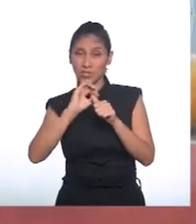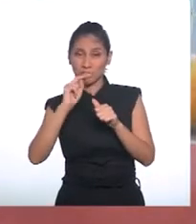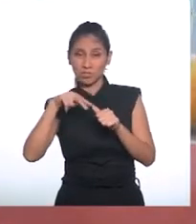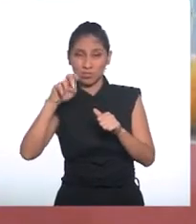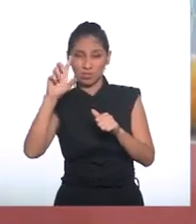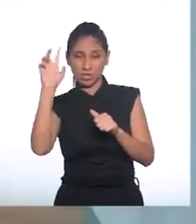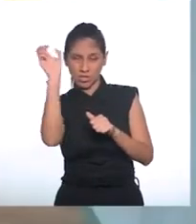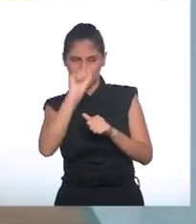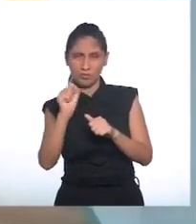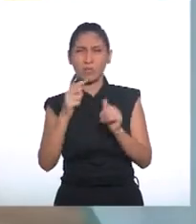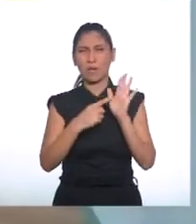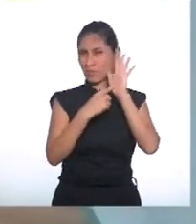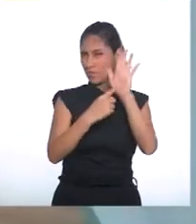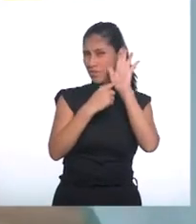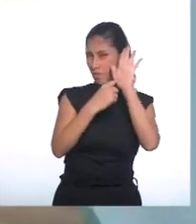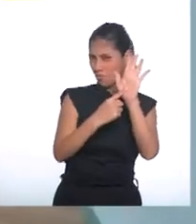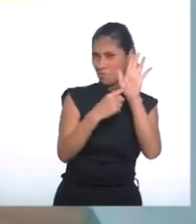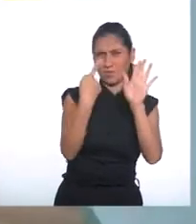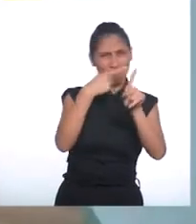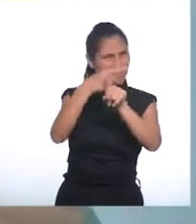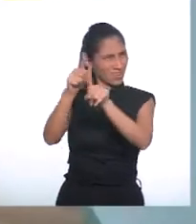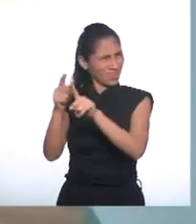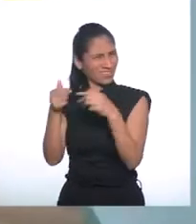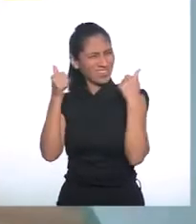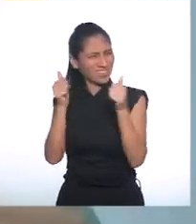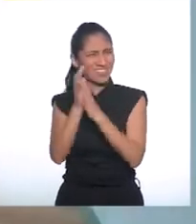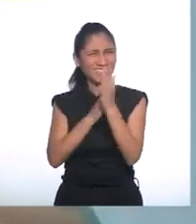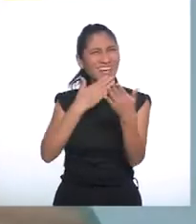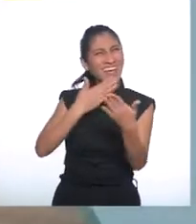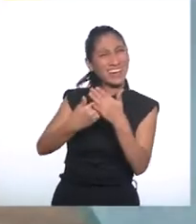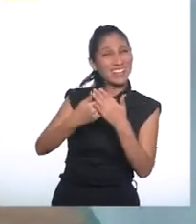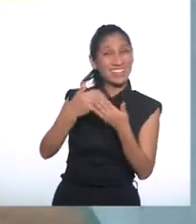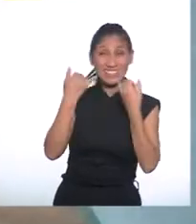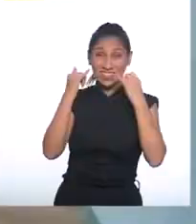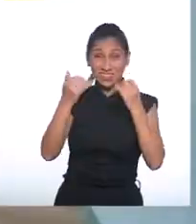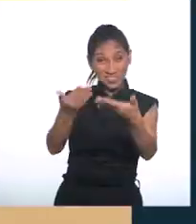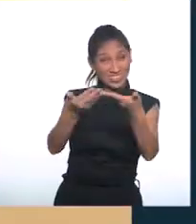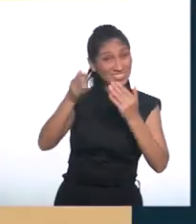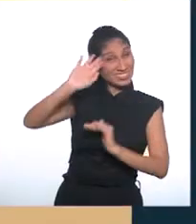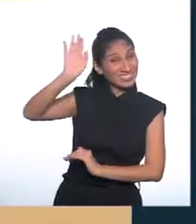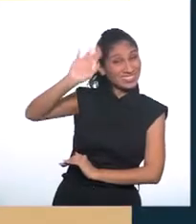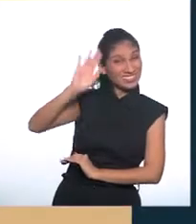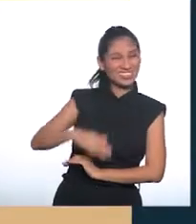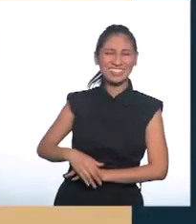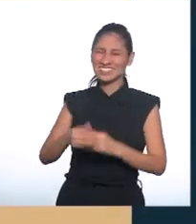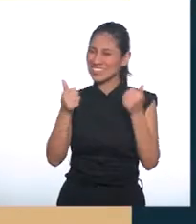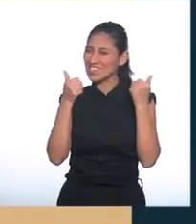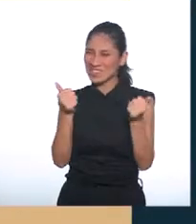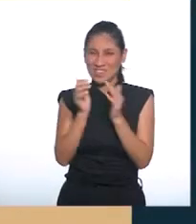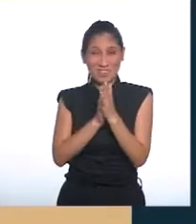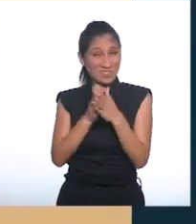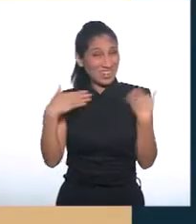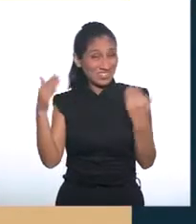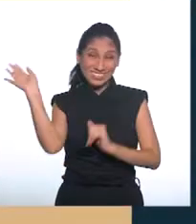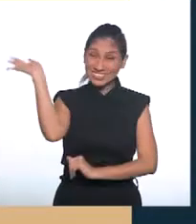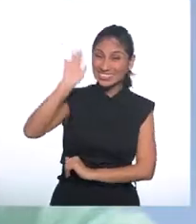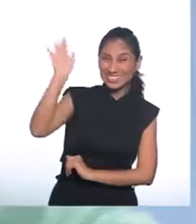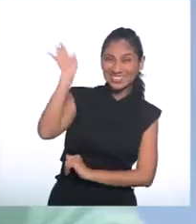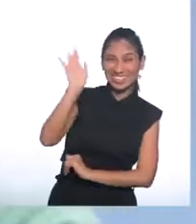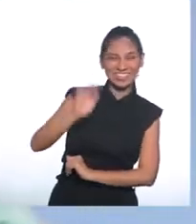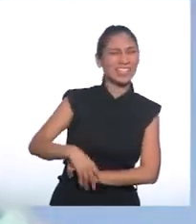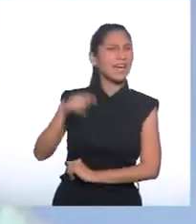de diversas maneras. Haré mi mejor intento. Gracias por la información. ¡Nos vemos! Un gusto, Andrea.